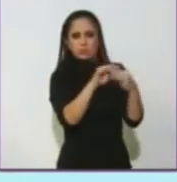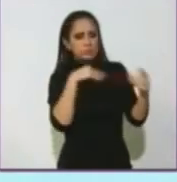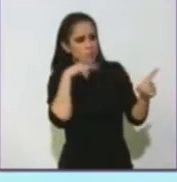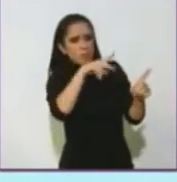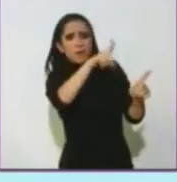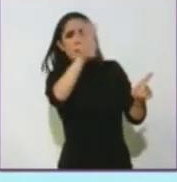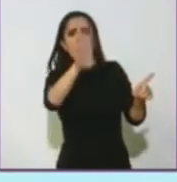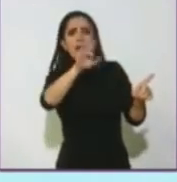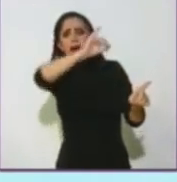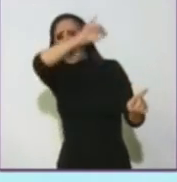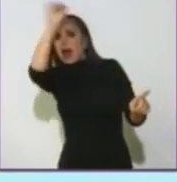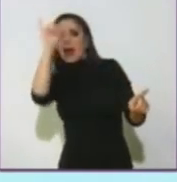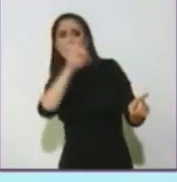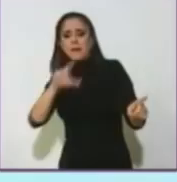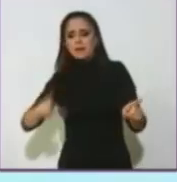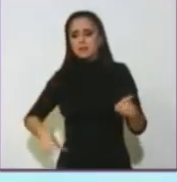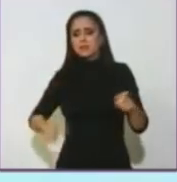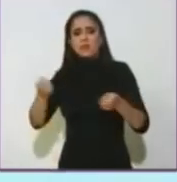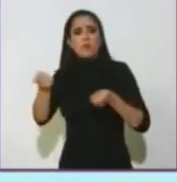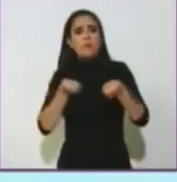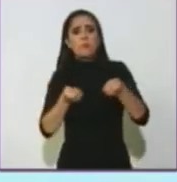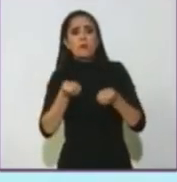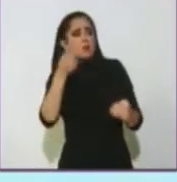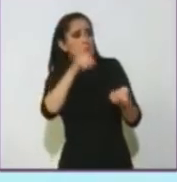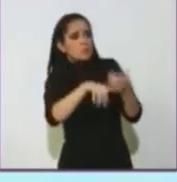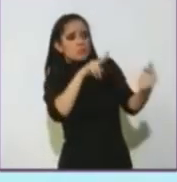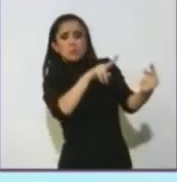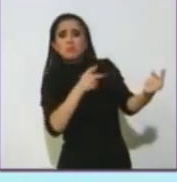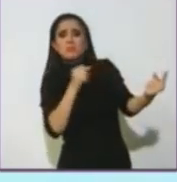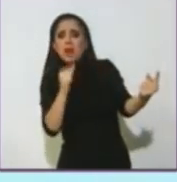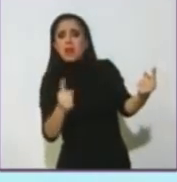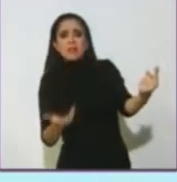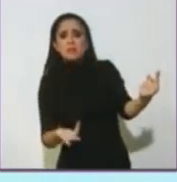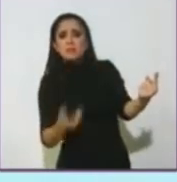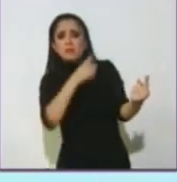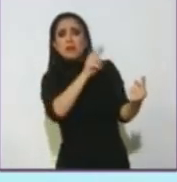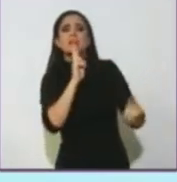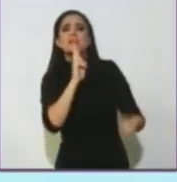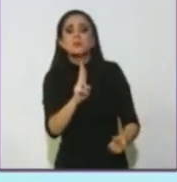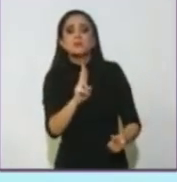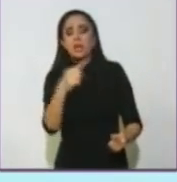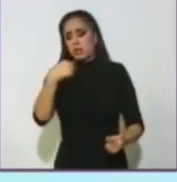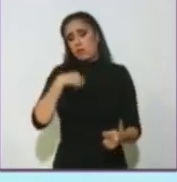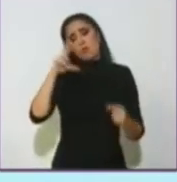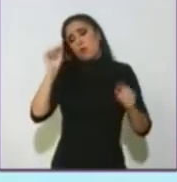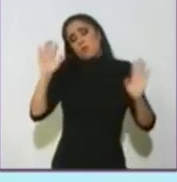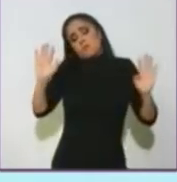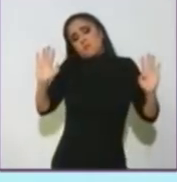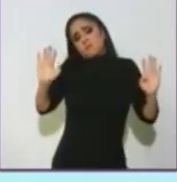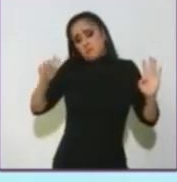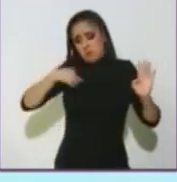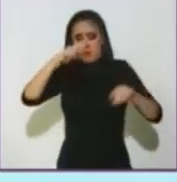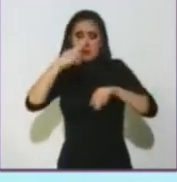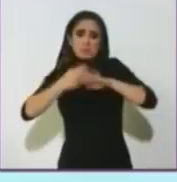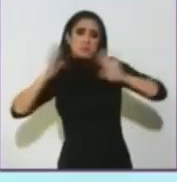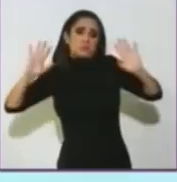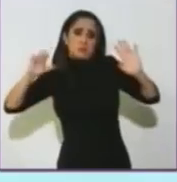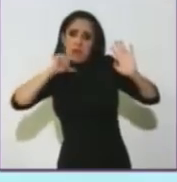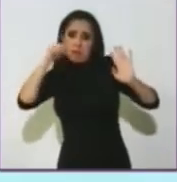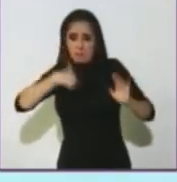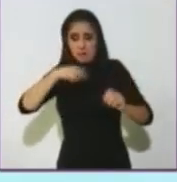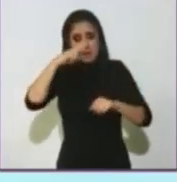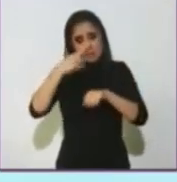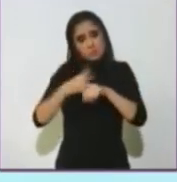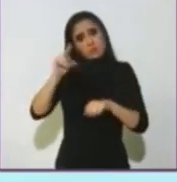hubiera gobernado o sea realmente nada se puede sus respuestas siempre son no me toca no no hay capacidad es no